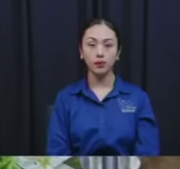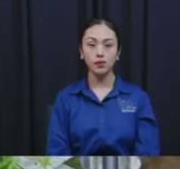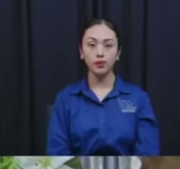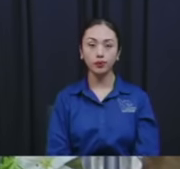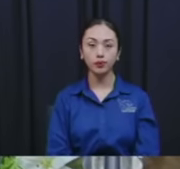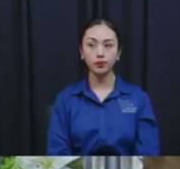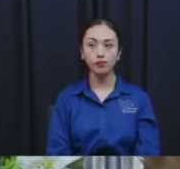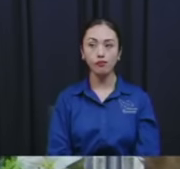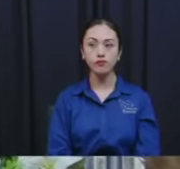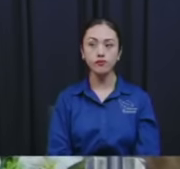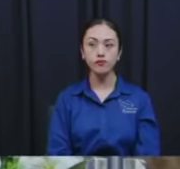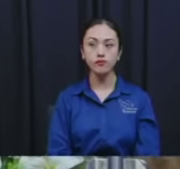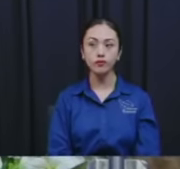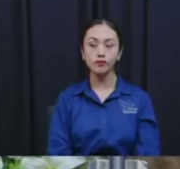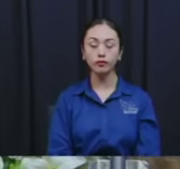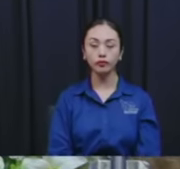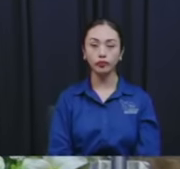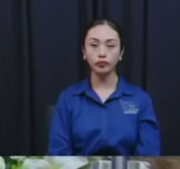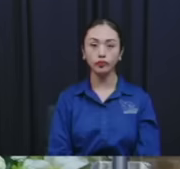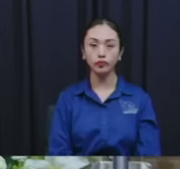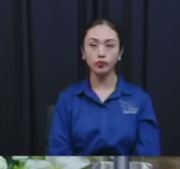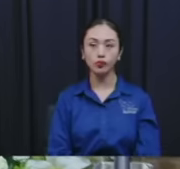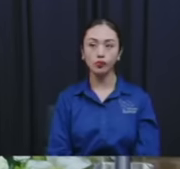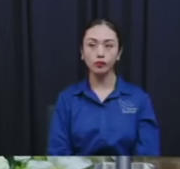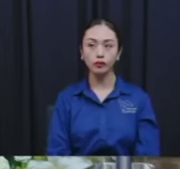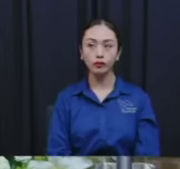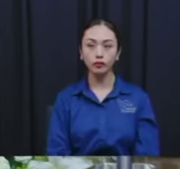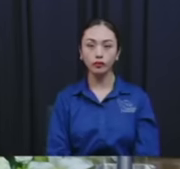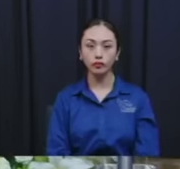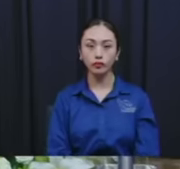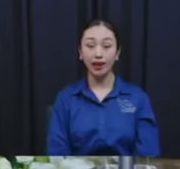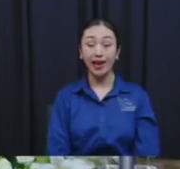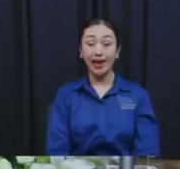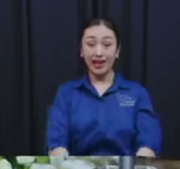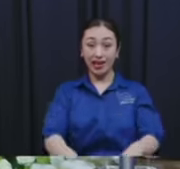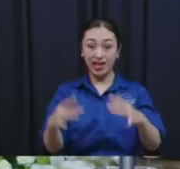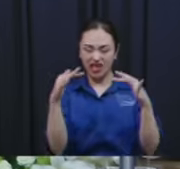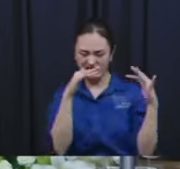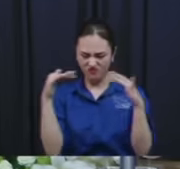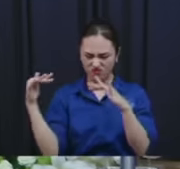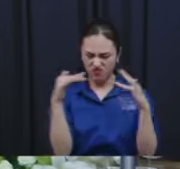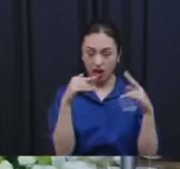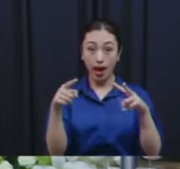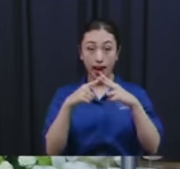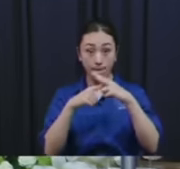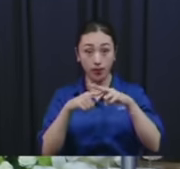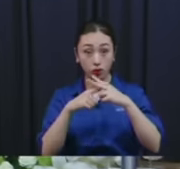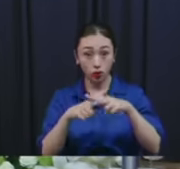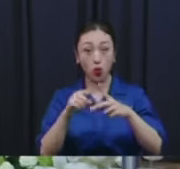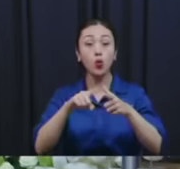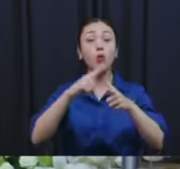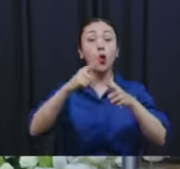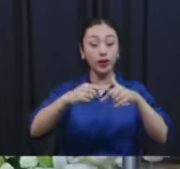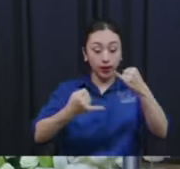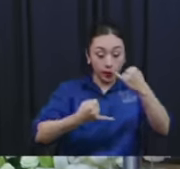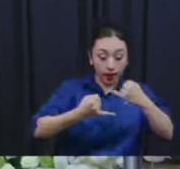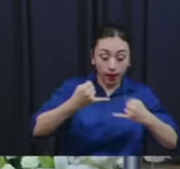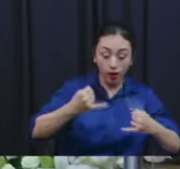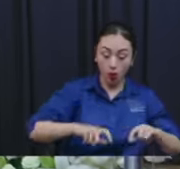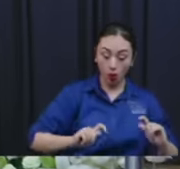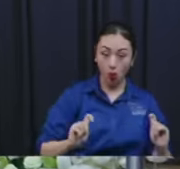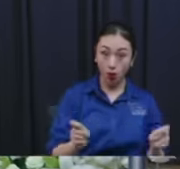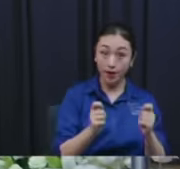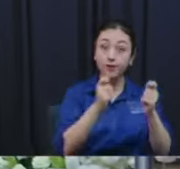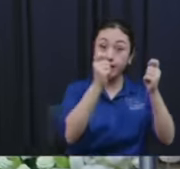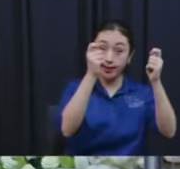agarraron estaban hermano estaban terminando la fiesta de los tabernáculos como que tenía fíjese